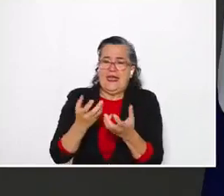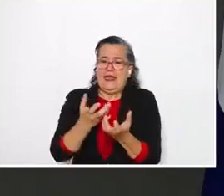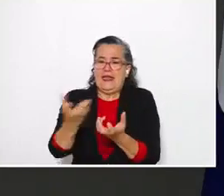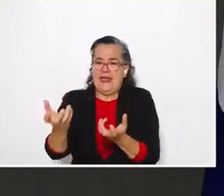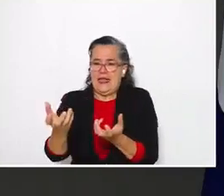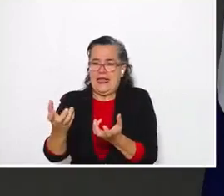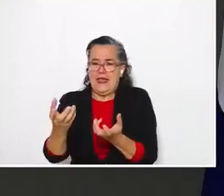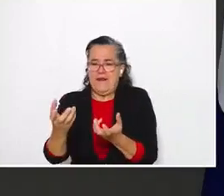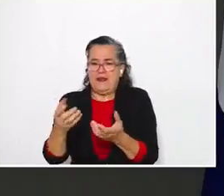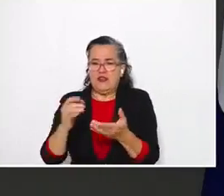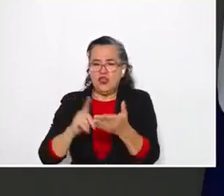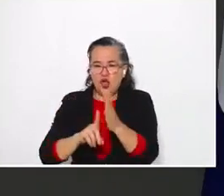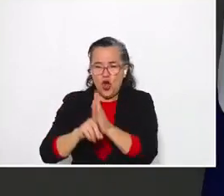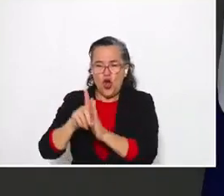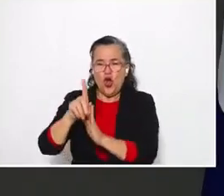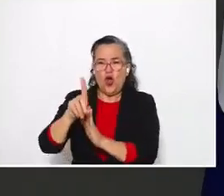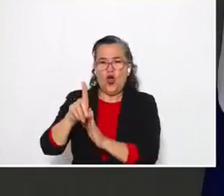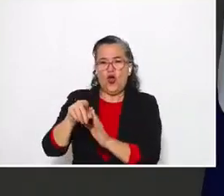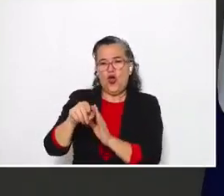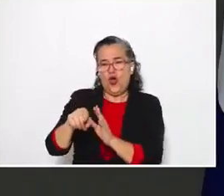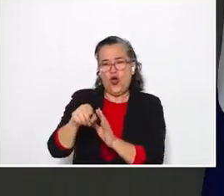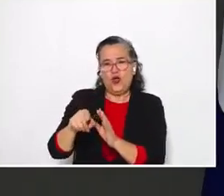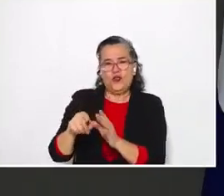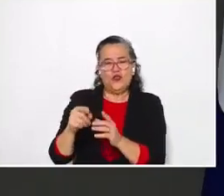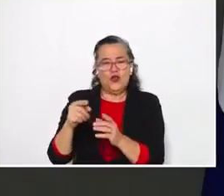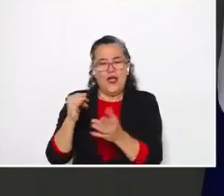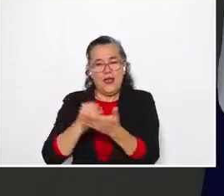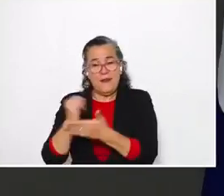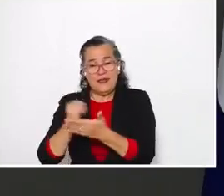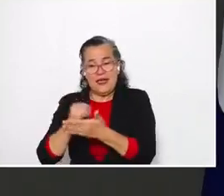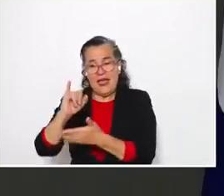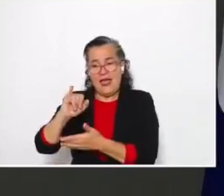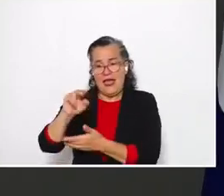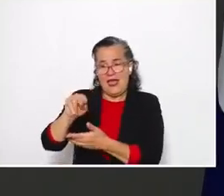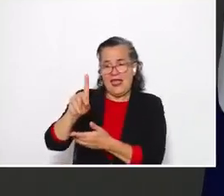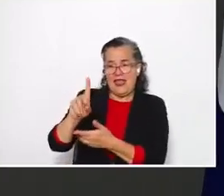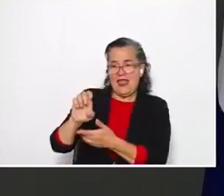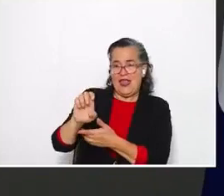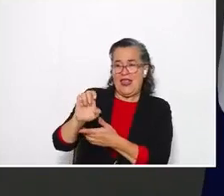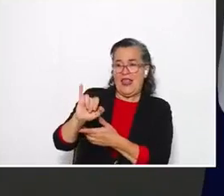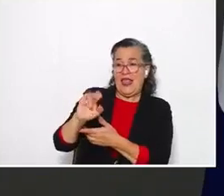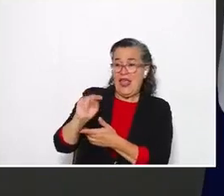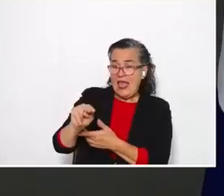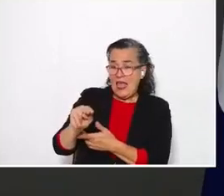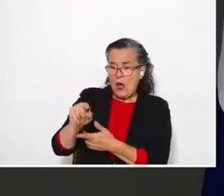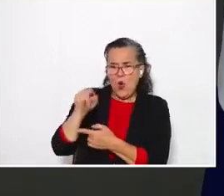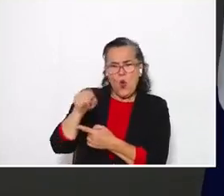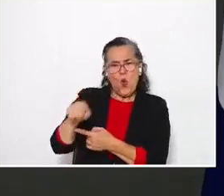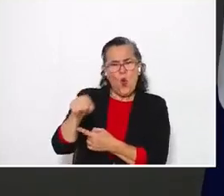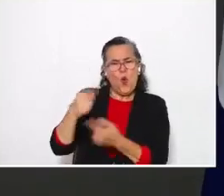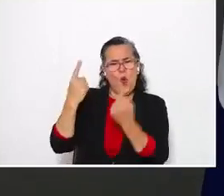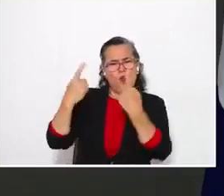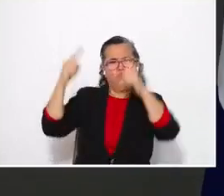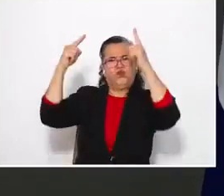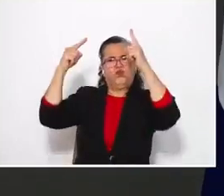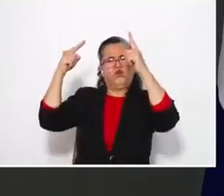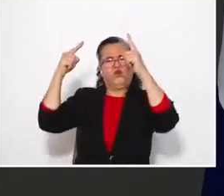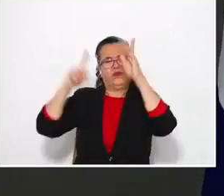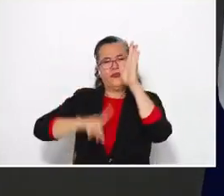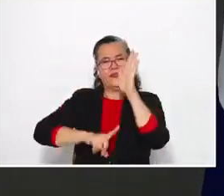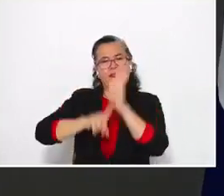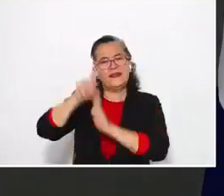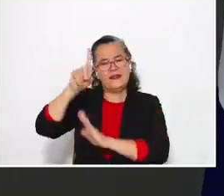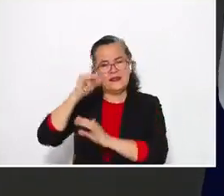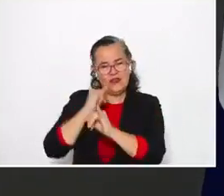Desarrollo e Innovación, INDEIN, en el SINAES, es un logro y un signo positivo del desarrollo